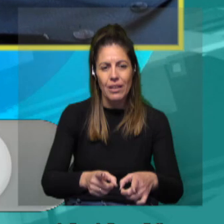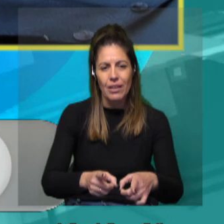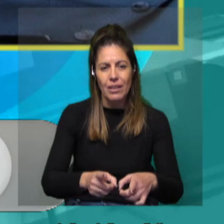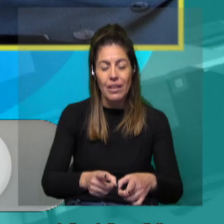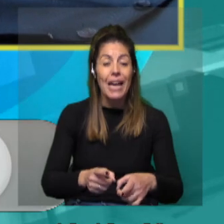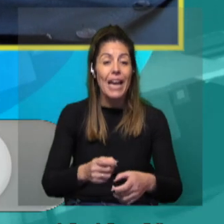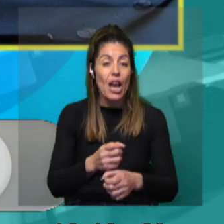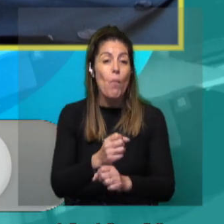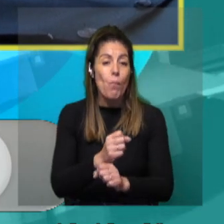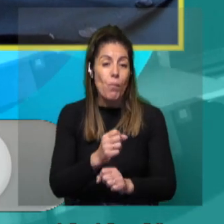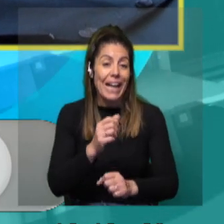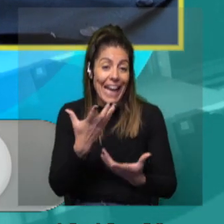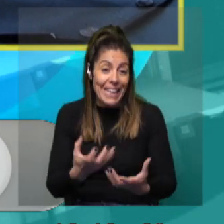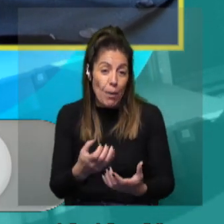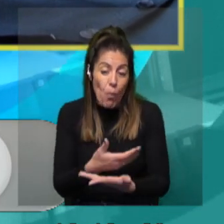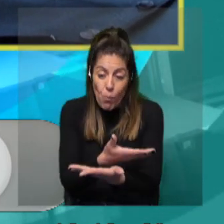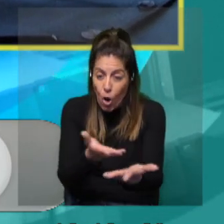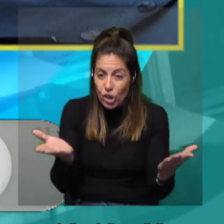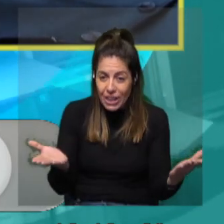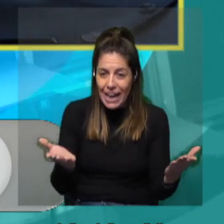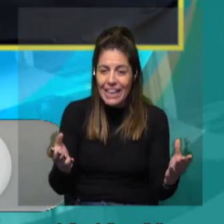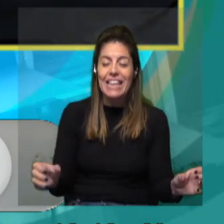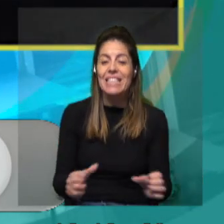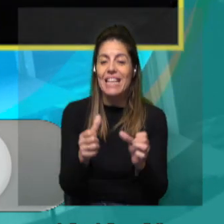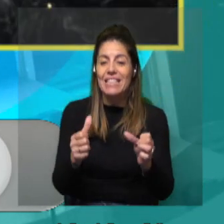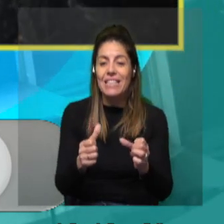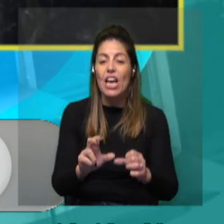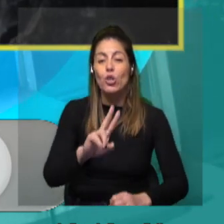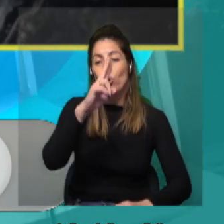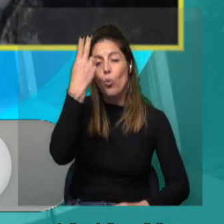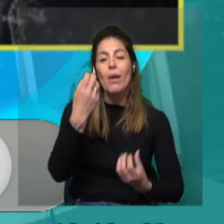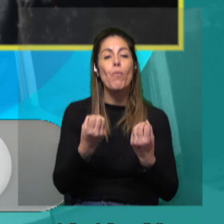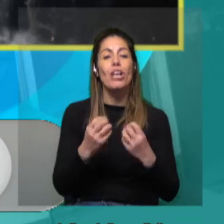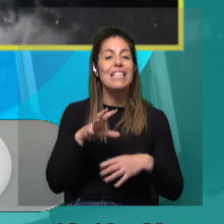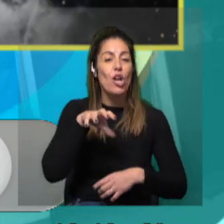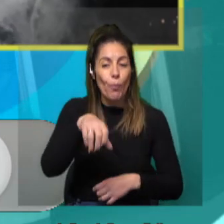Y bueno, era un poco reflejar cuáles son las actividades y Uruguay por qué se compromete. Este es un trabajo que yo